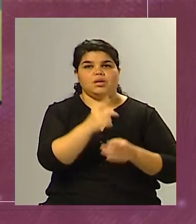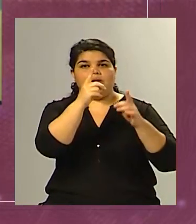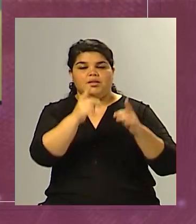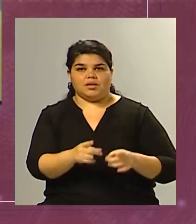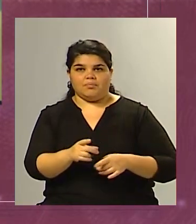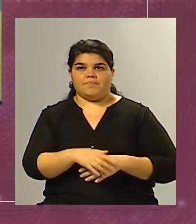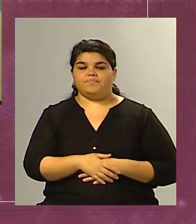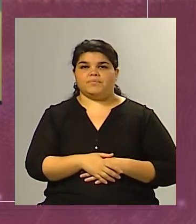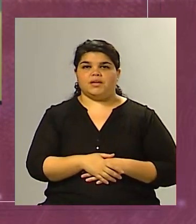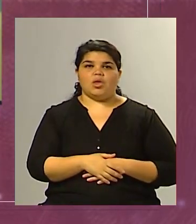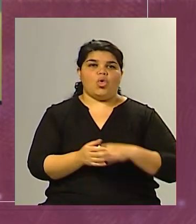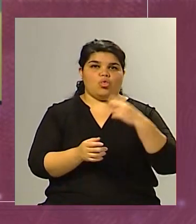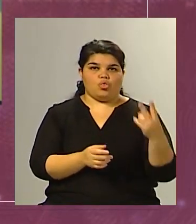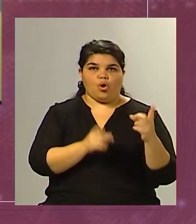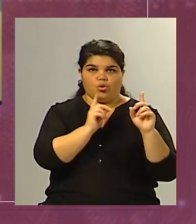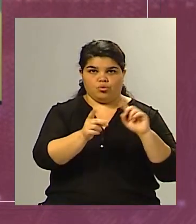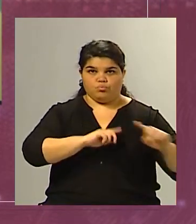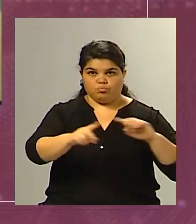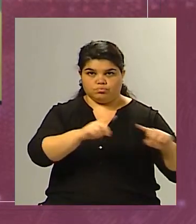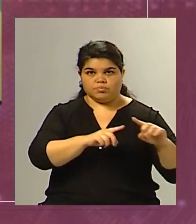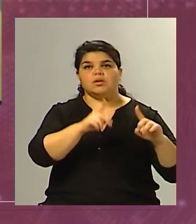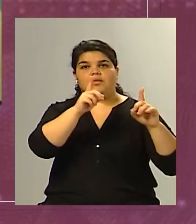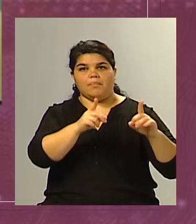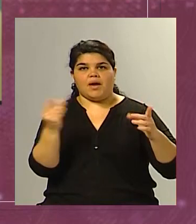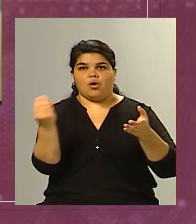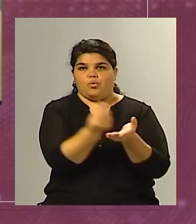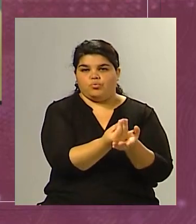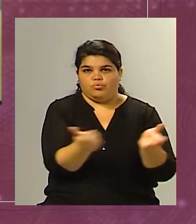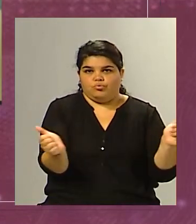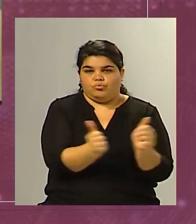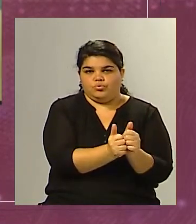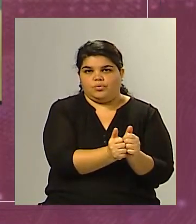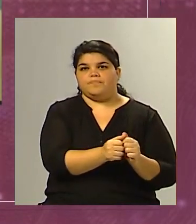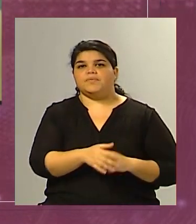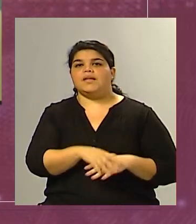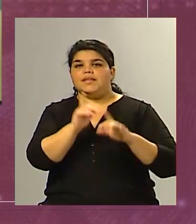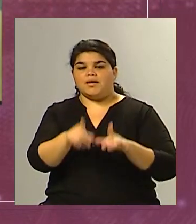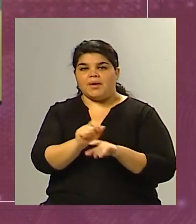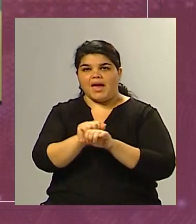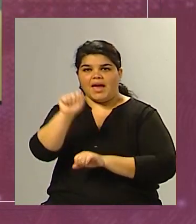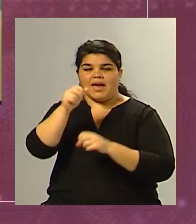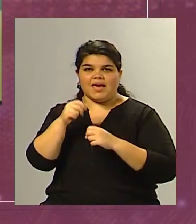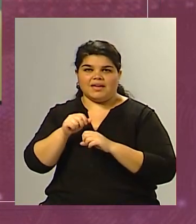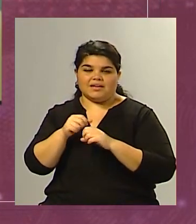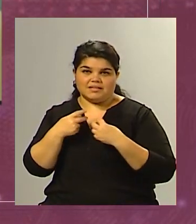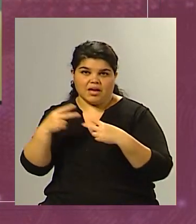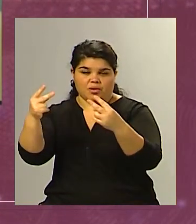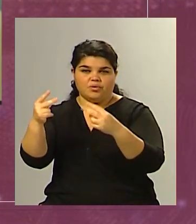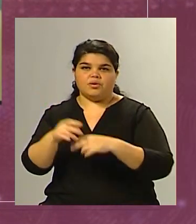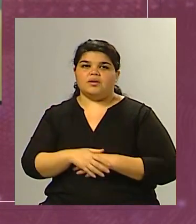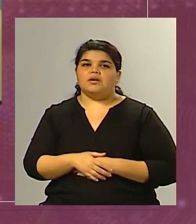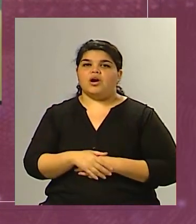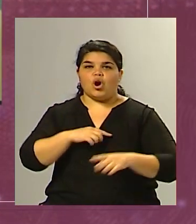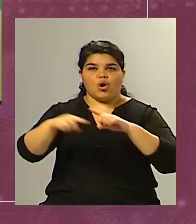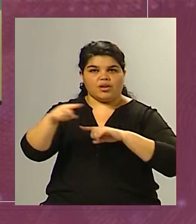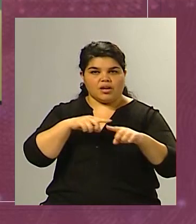va a viaje de egresados van el personal de la empresa, los coordinadores, más los papás acompañantes que nosotros